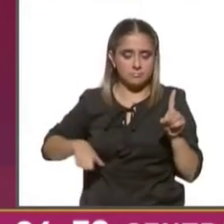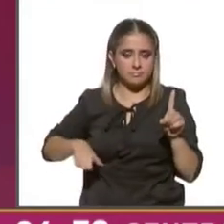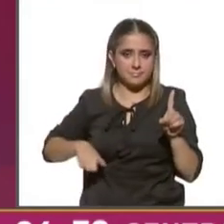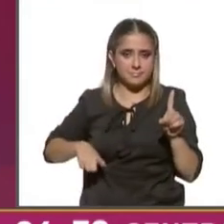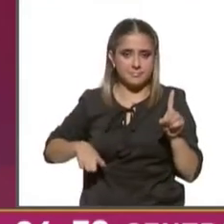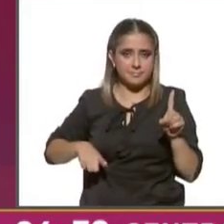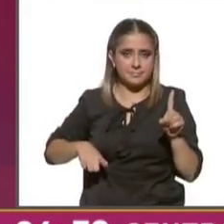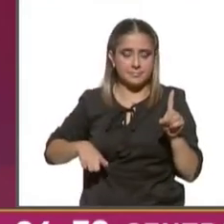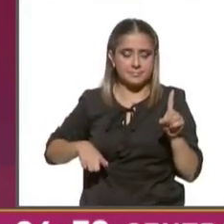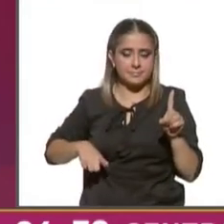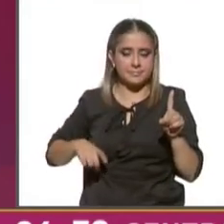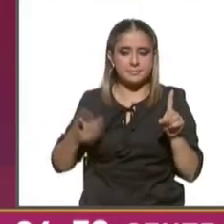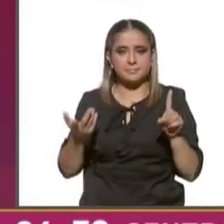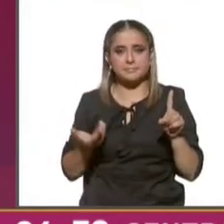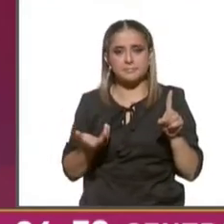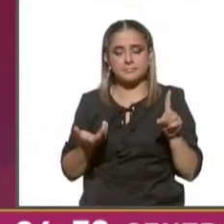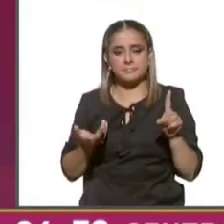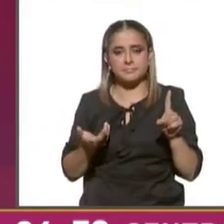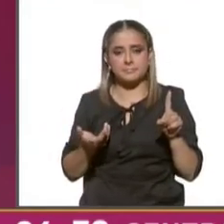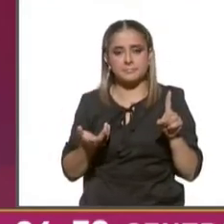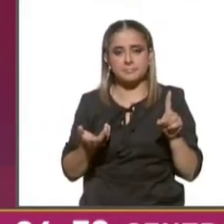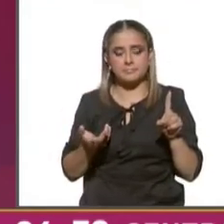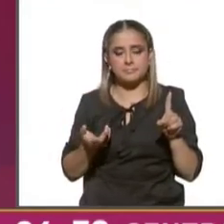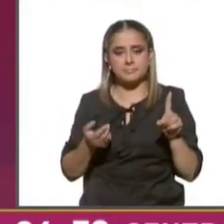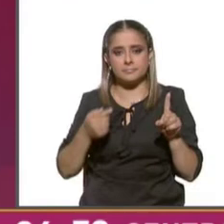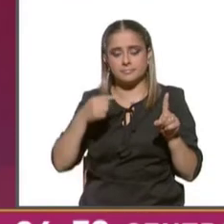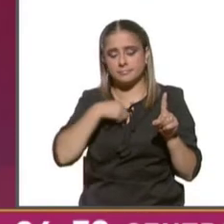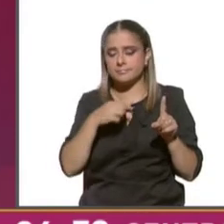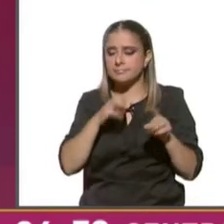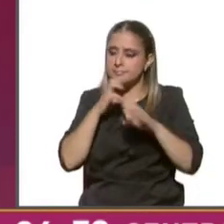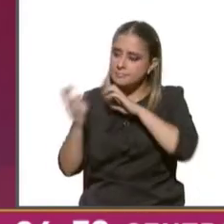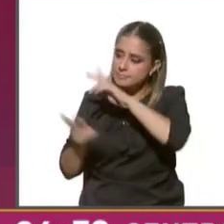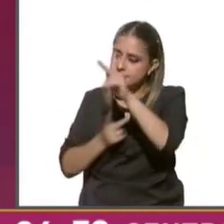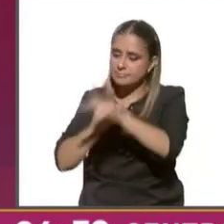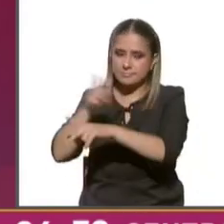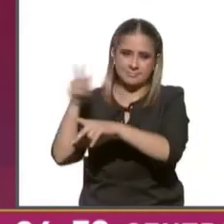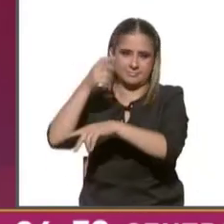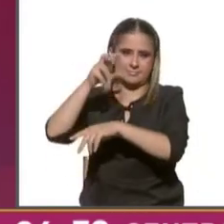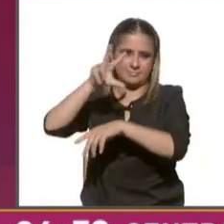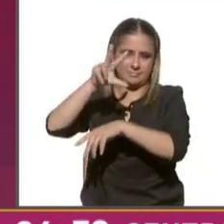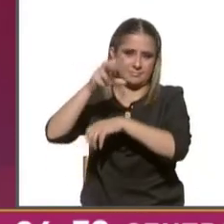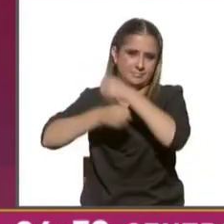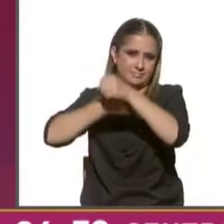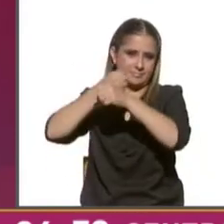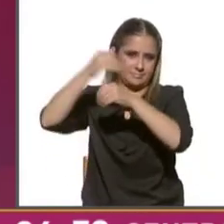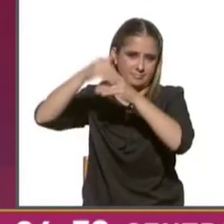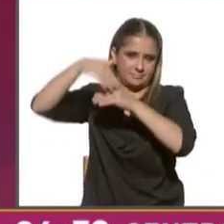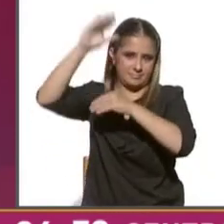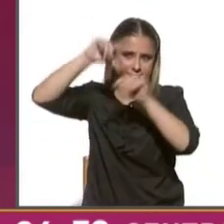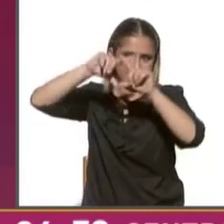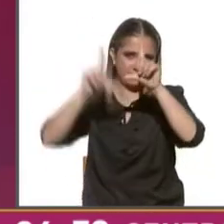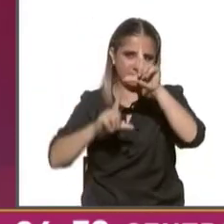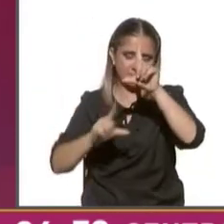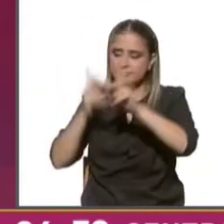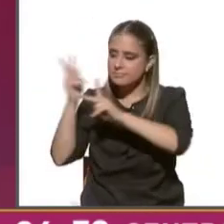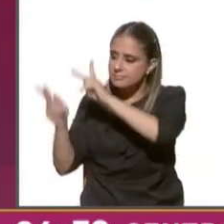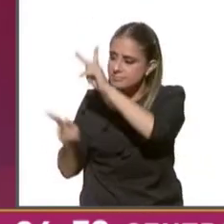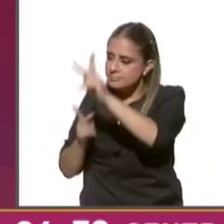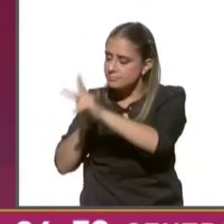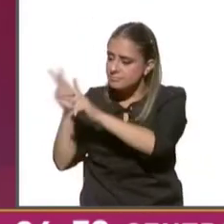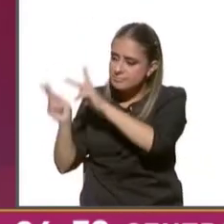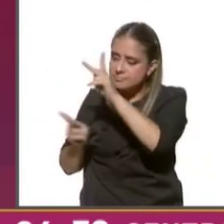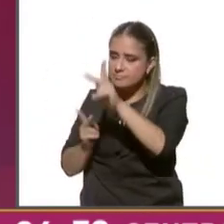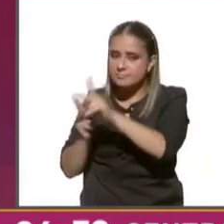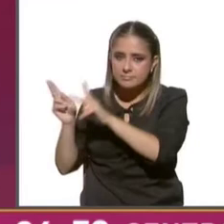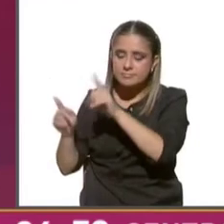digamos, entre nuestros entrevistados mayores de 18 años, ¿no?, a nivel nacional, si